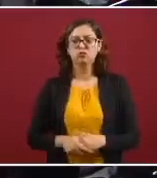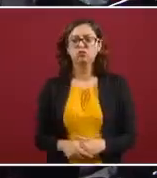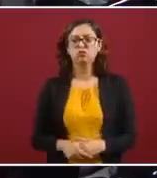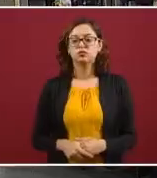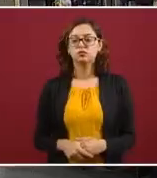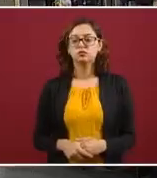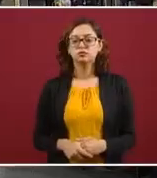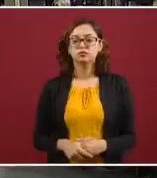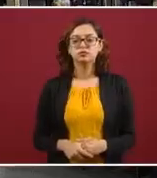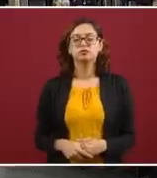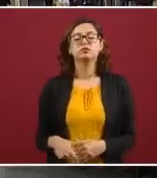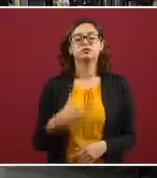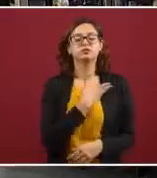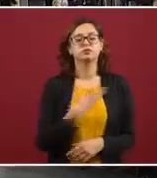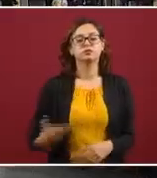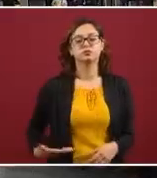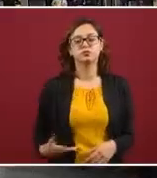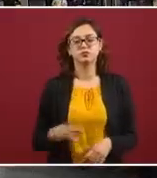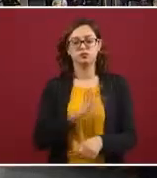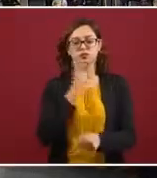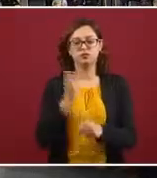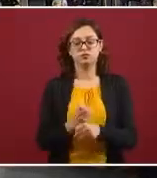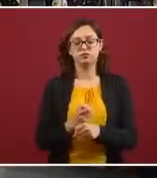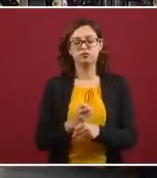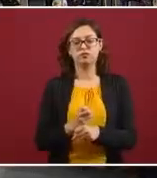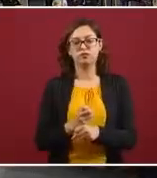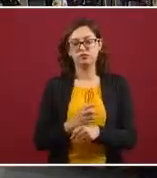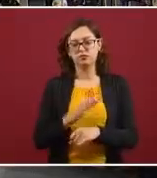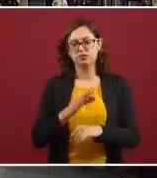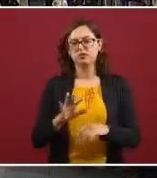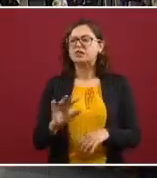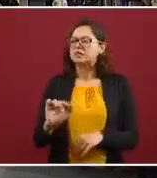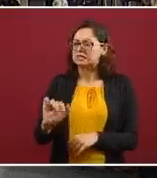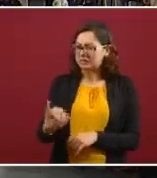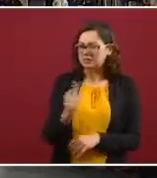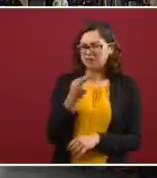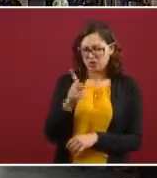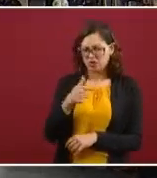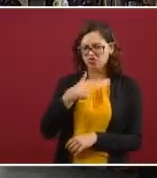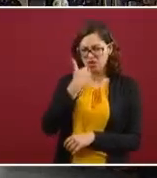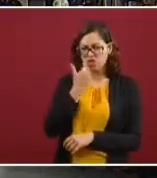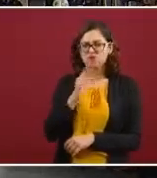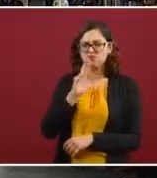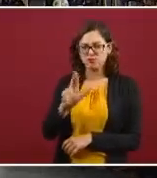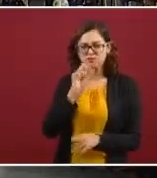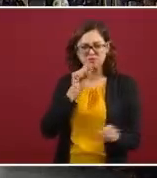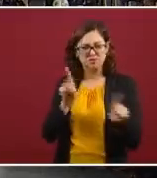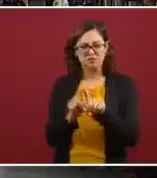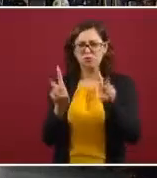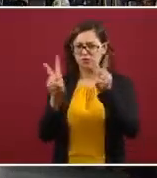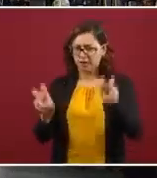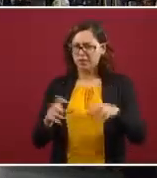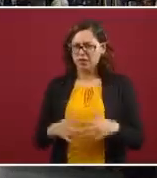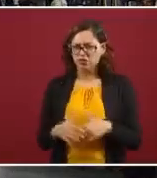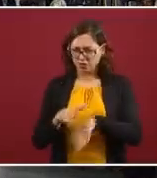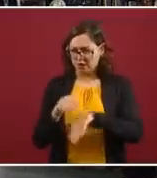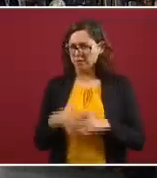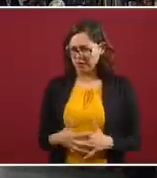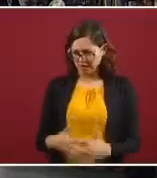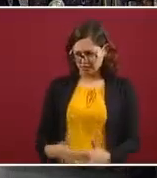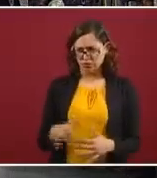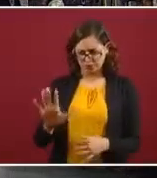Señor presidente, mi segunda y última pregunta. Nada más, fíjate que a mí me interesa esta pregunta, por favor, contestarla. Ahora